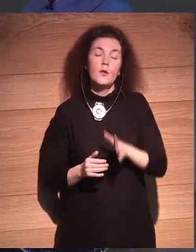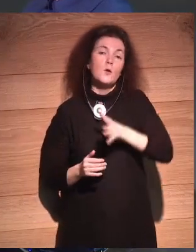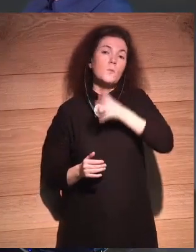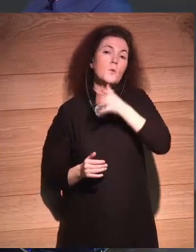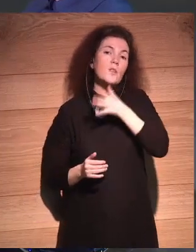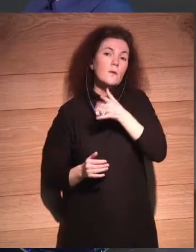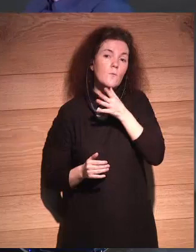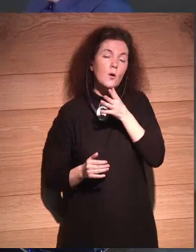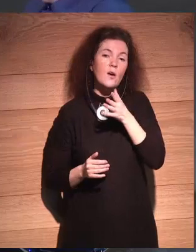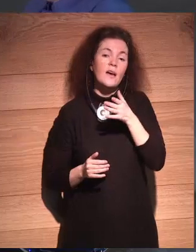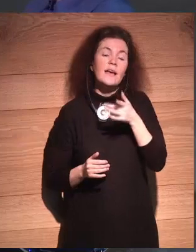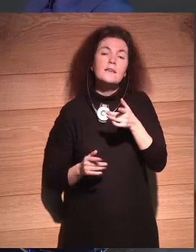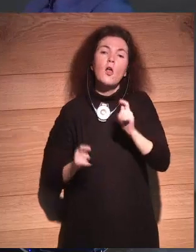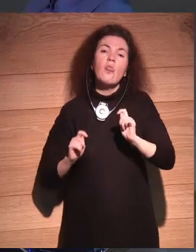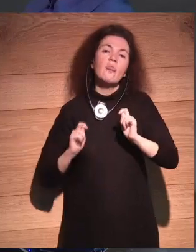Porque lo que nos hace